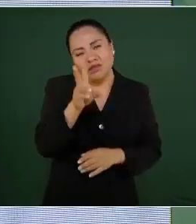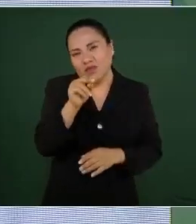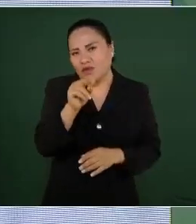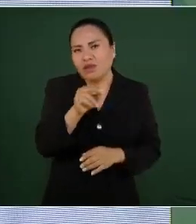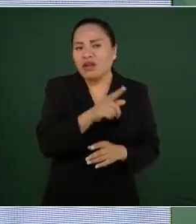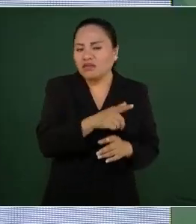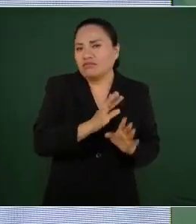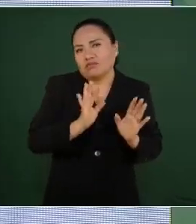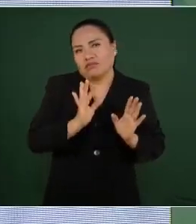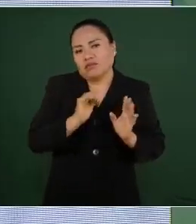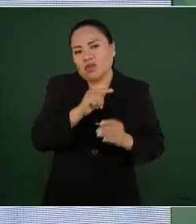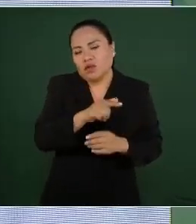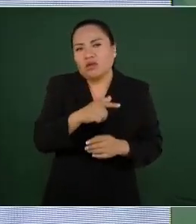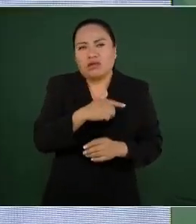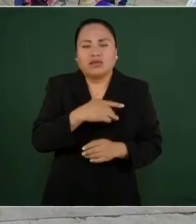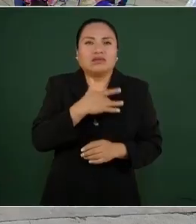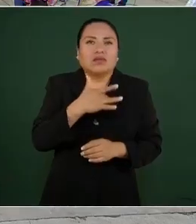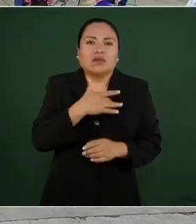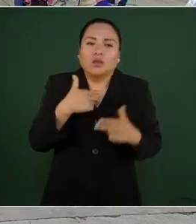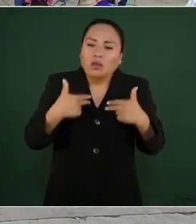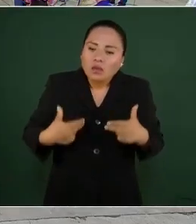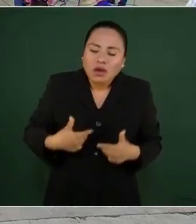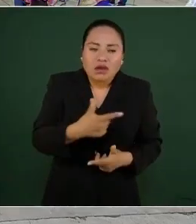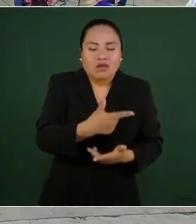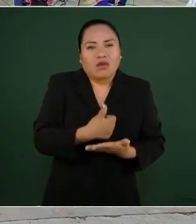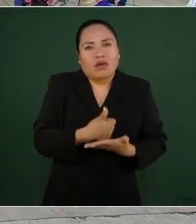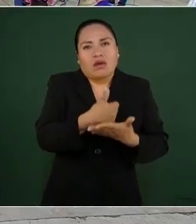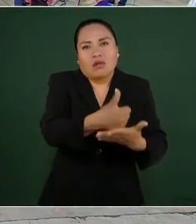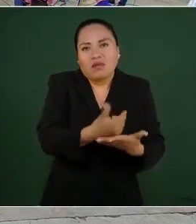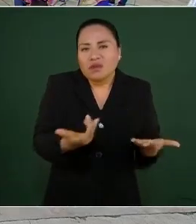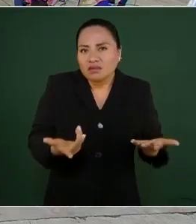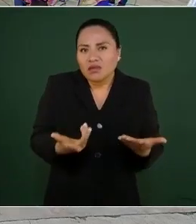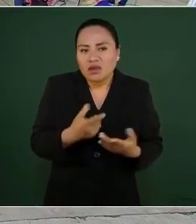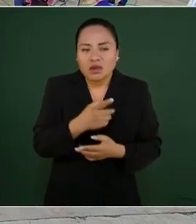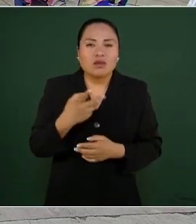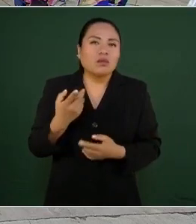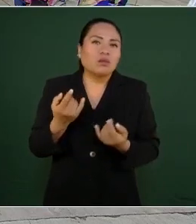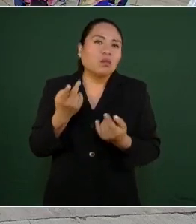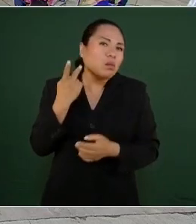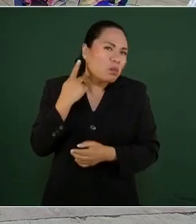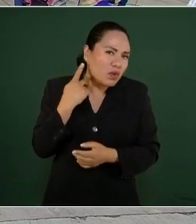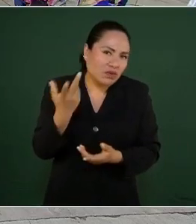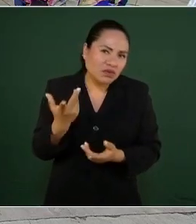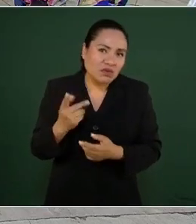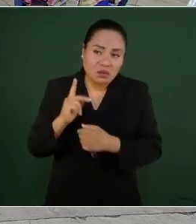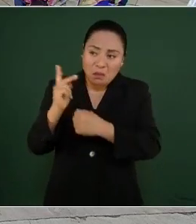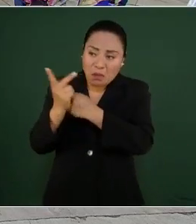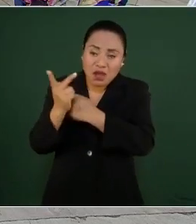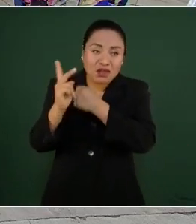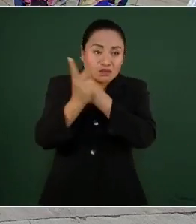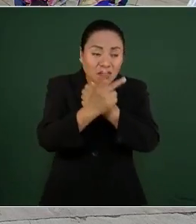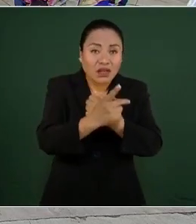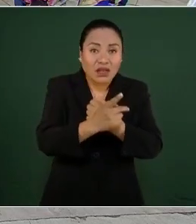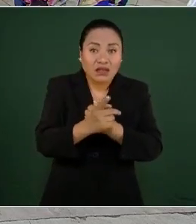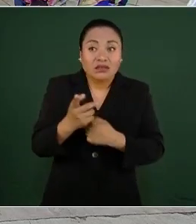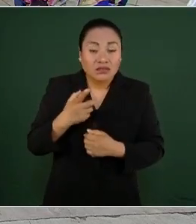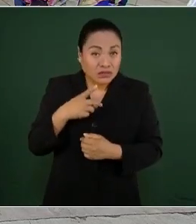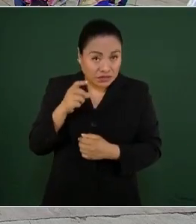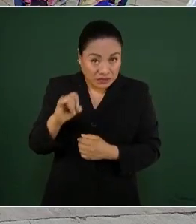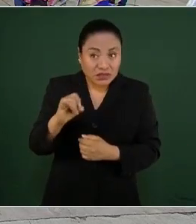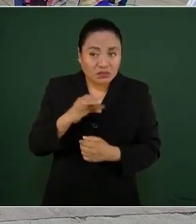también por cuestiones políticas. Ningún país está autorizado, ningún gobierno,